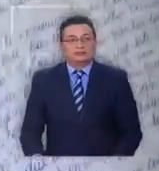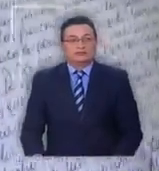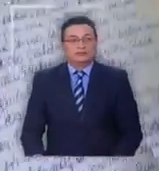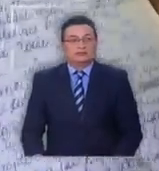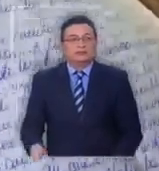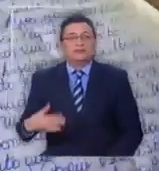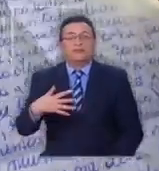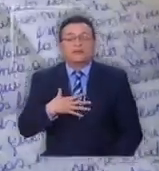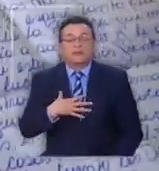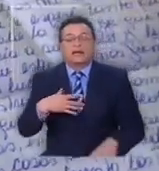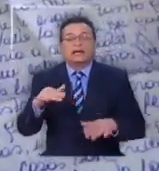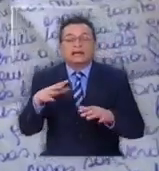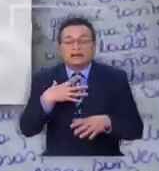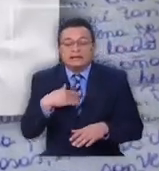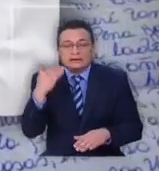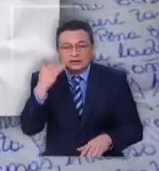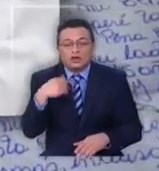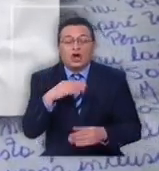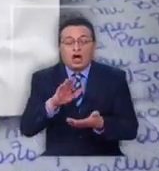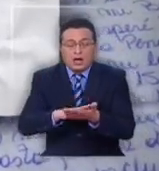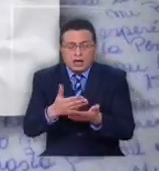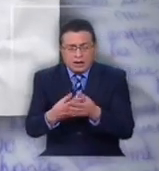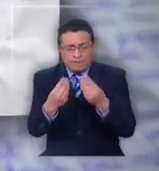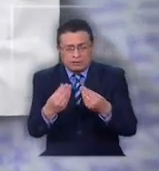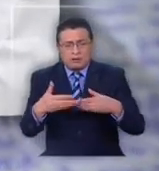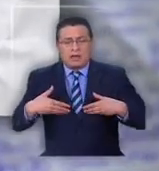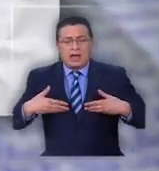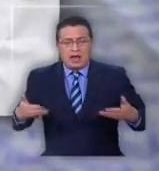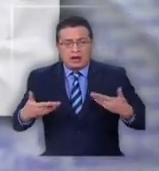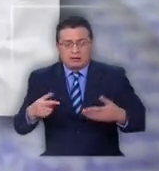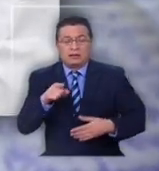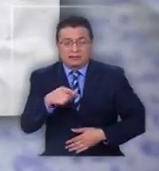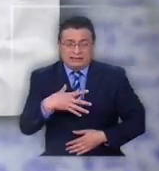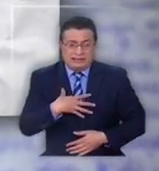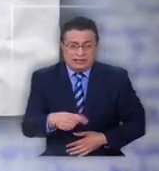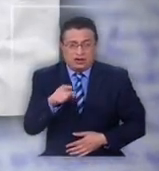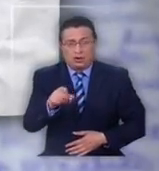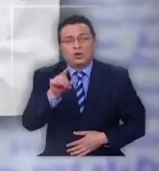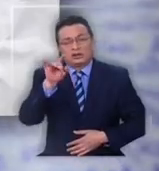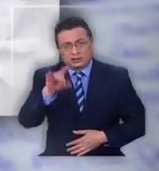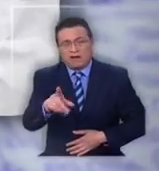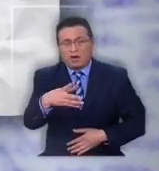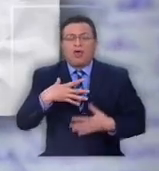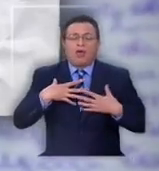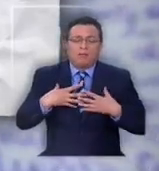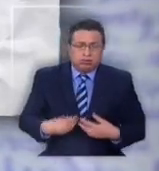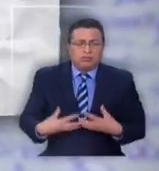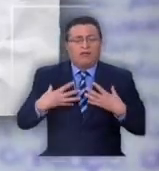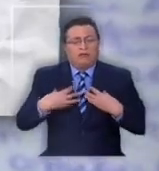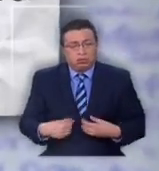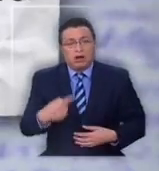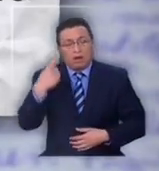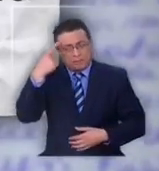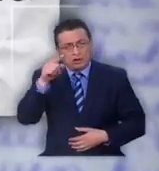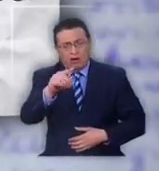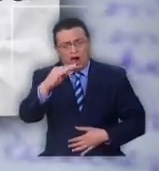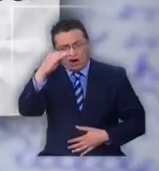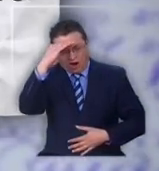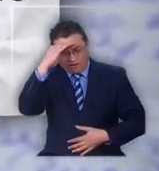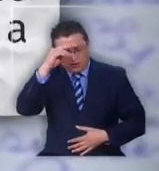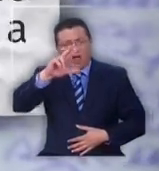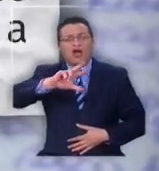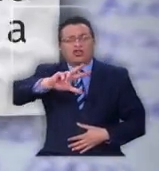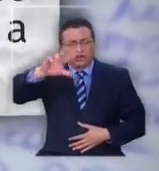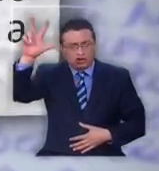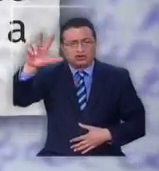Mi niñito, espero que te encuentres bien y con más ánimo. Mi niño, sé que has tenido muchos bajones, pero quiero que sepas y confíes en